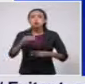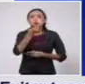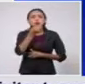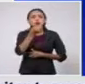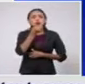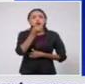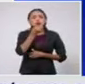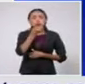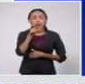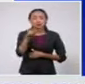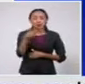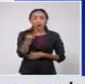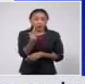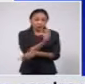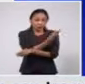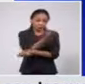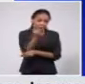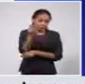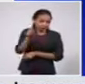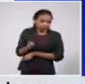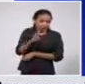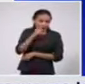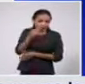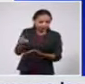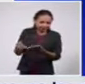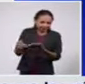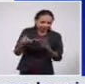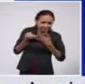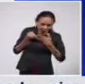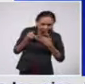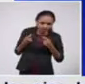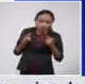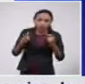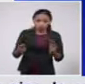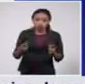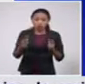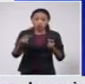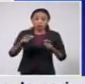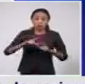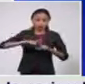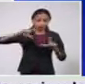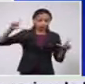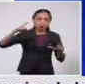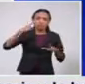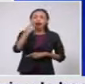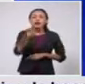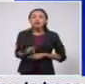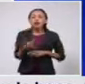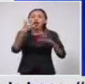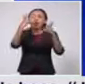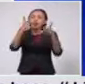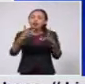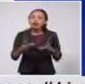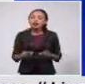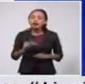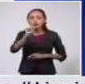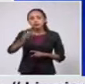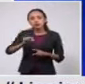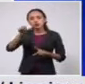profesor, el comportamiento del número de casos que se han ido